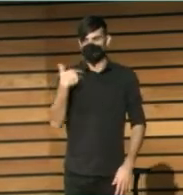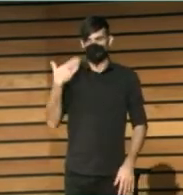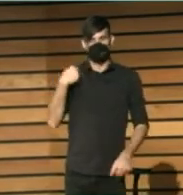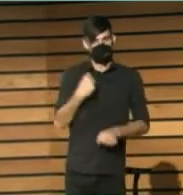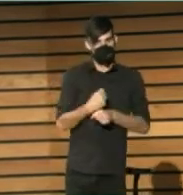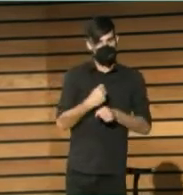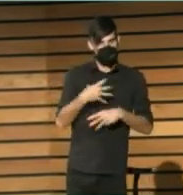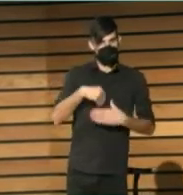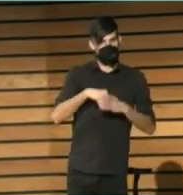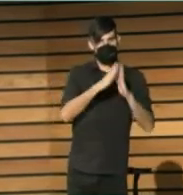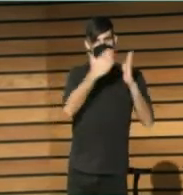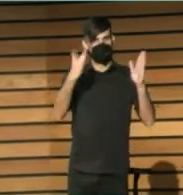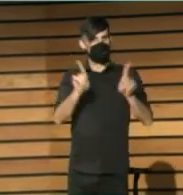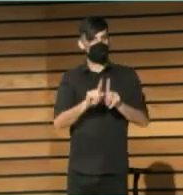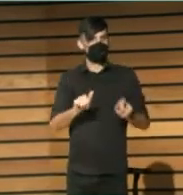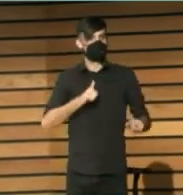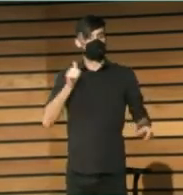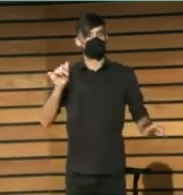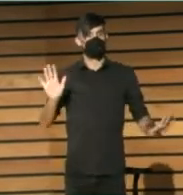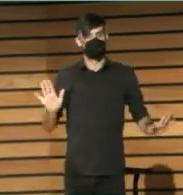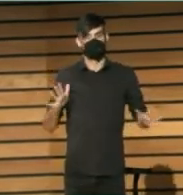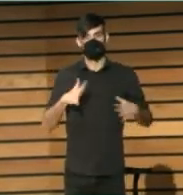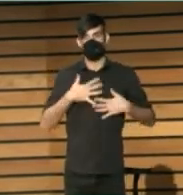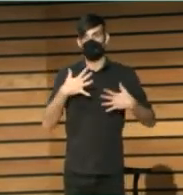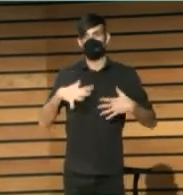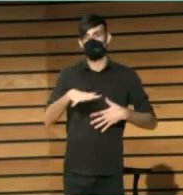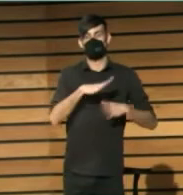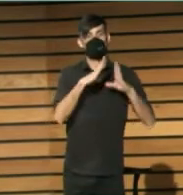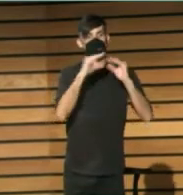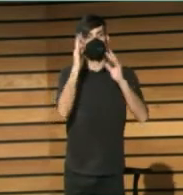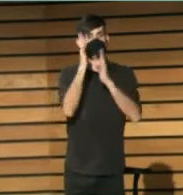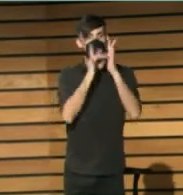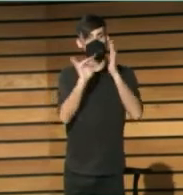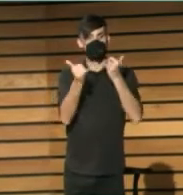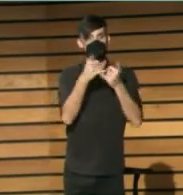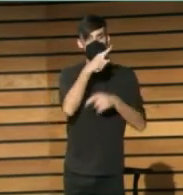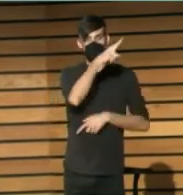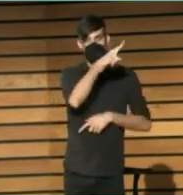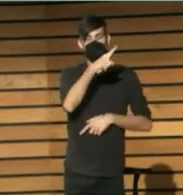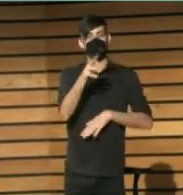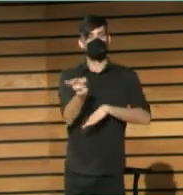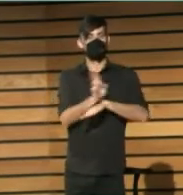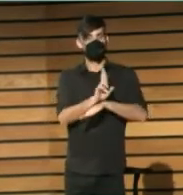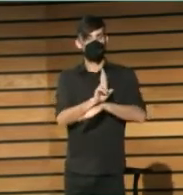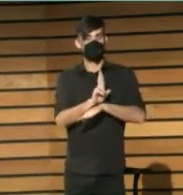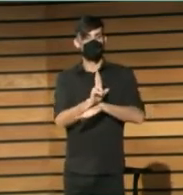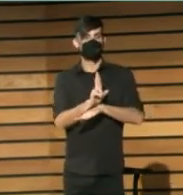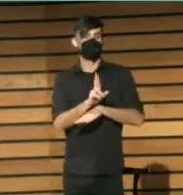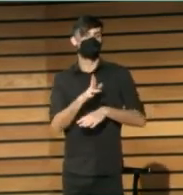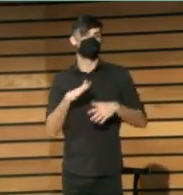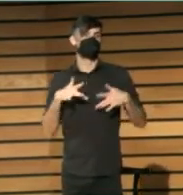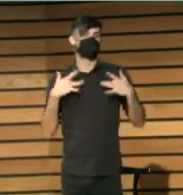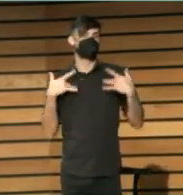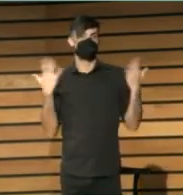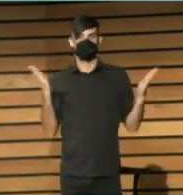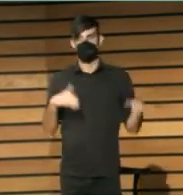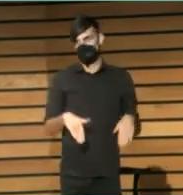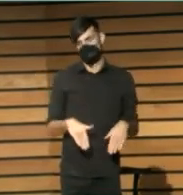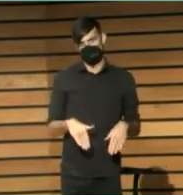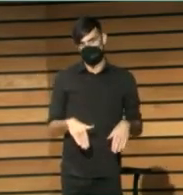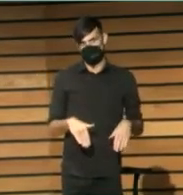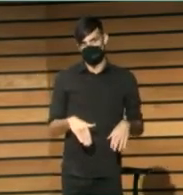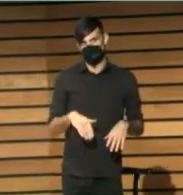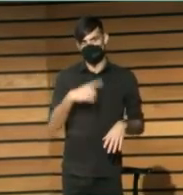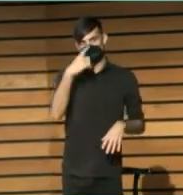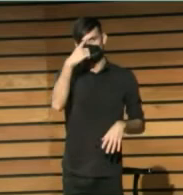accidente en la Universidad de La Laguna. El rector me tenía simpatía y sabía que yo